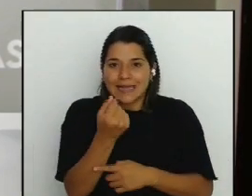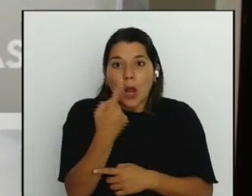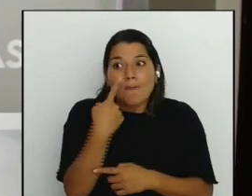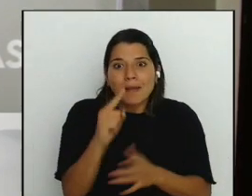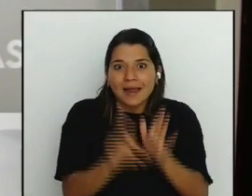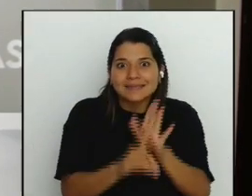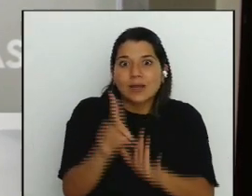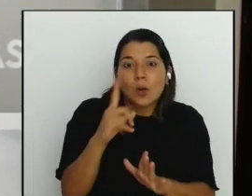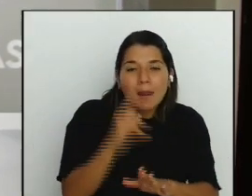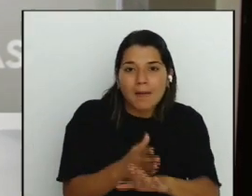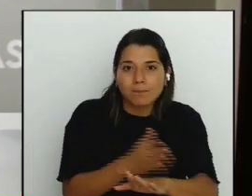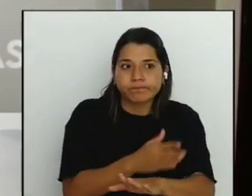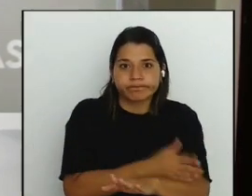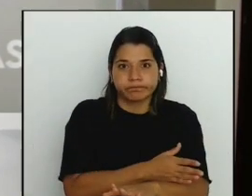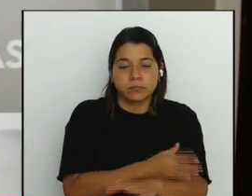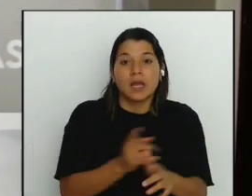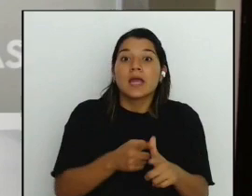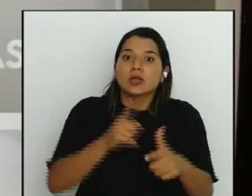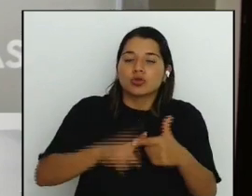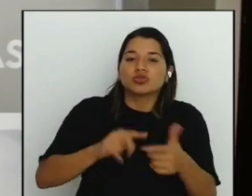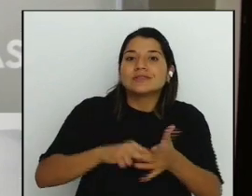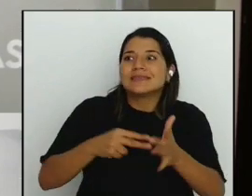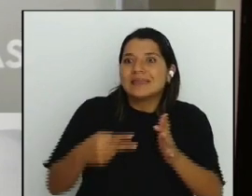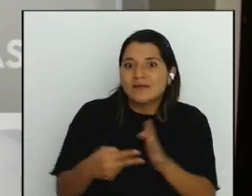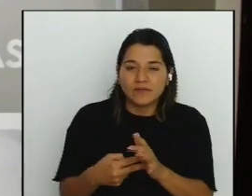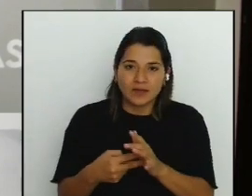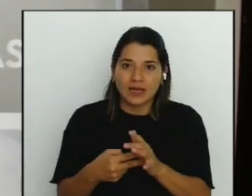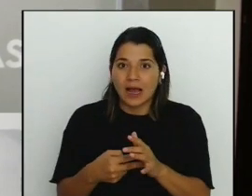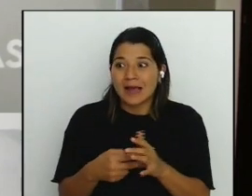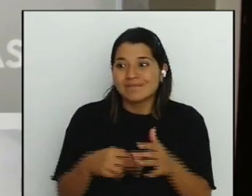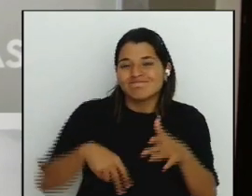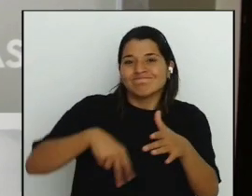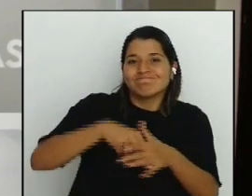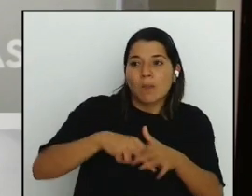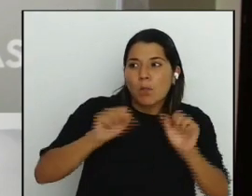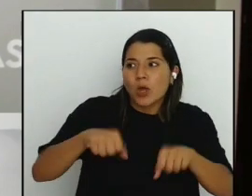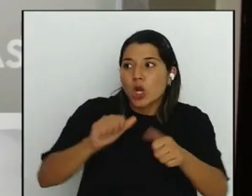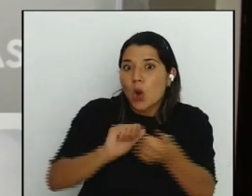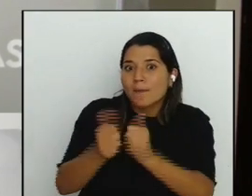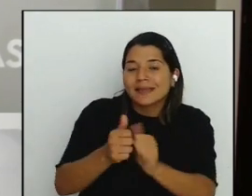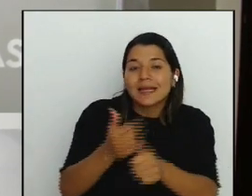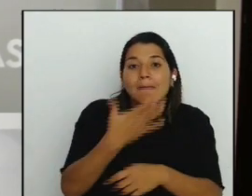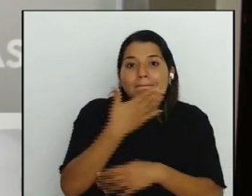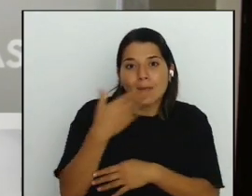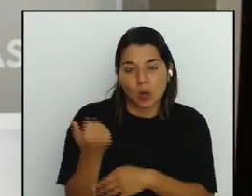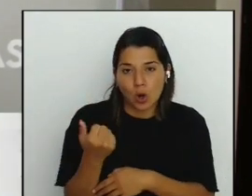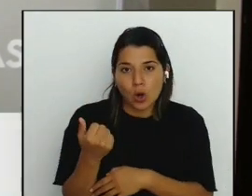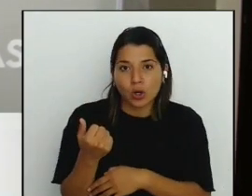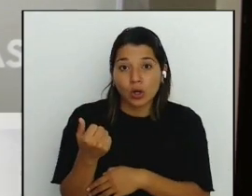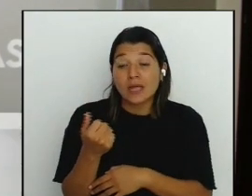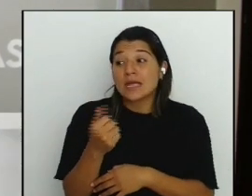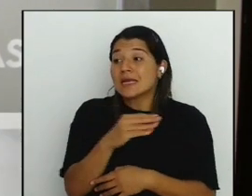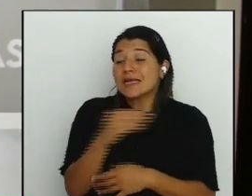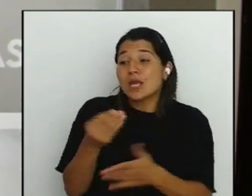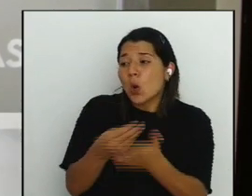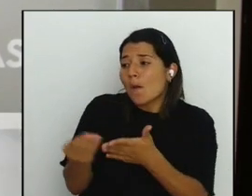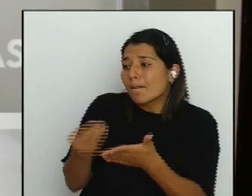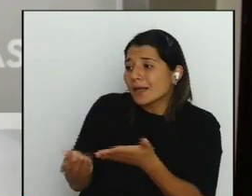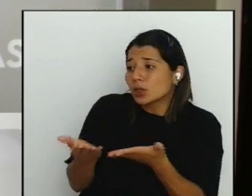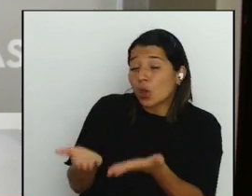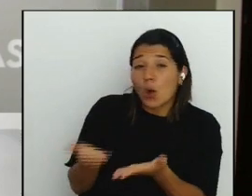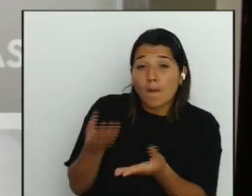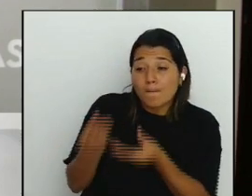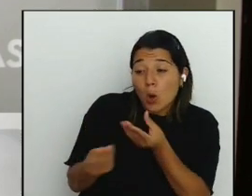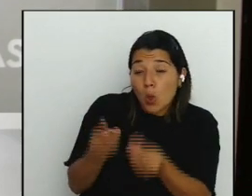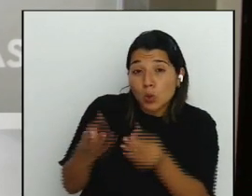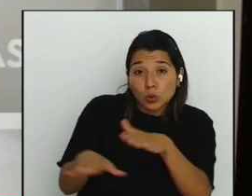que competir mejor en el mercado nacional comprando materias primas e insumos posiblemente más